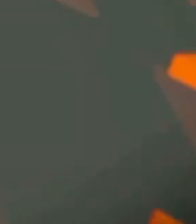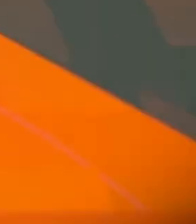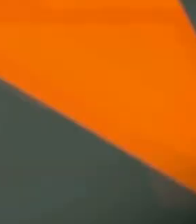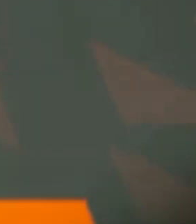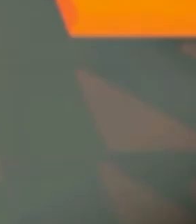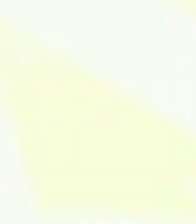¡Gracias!